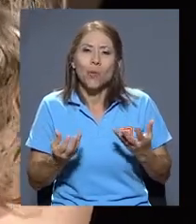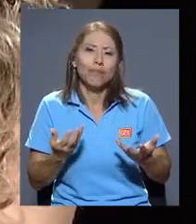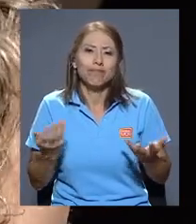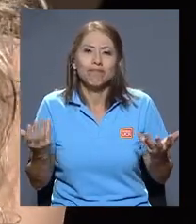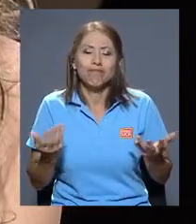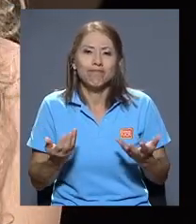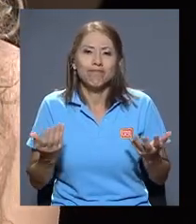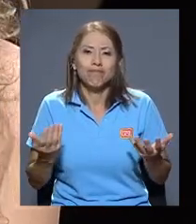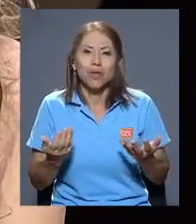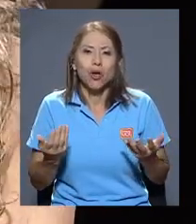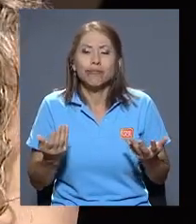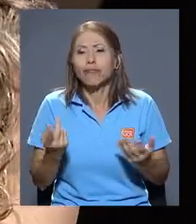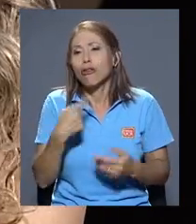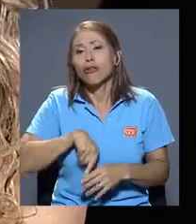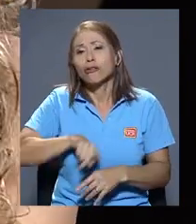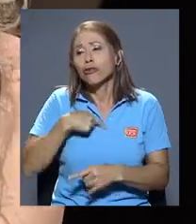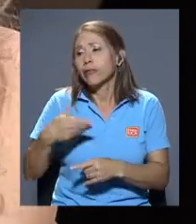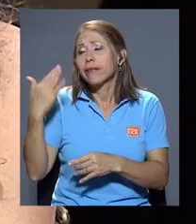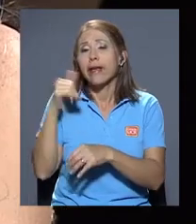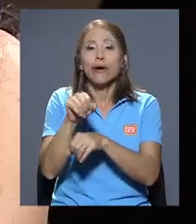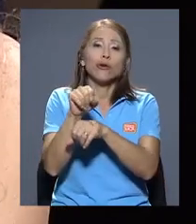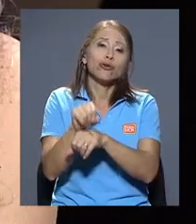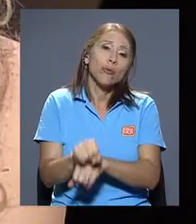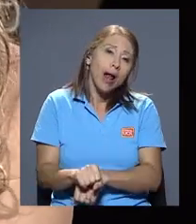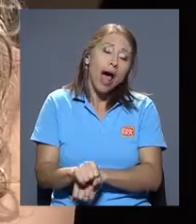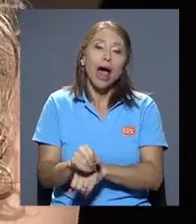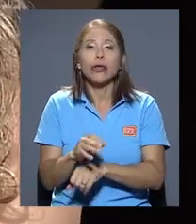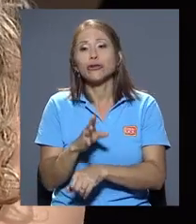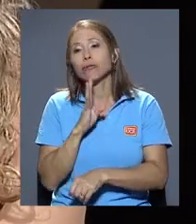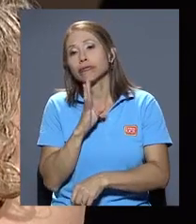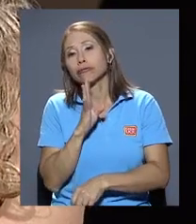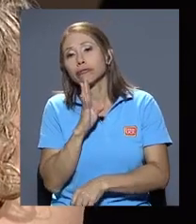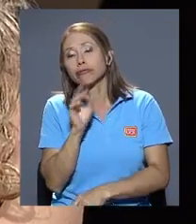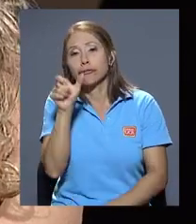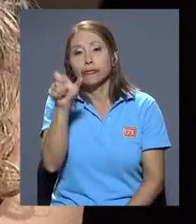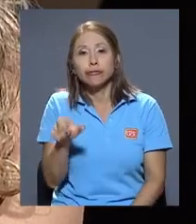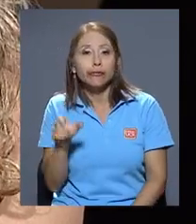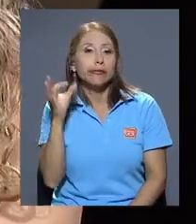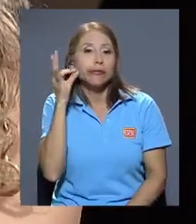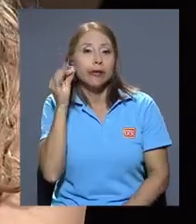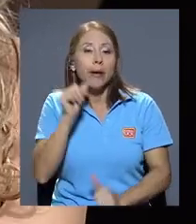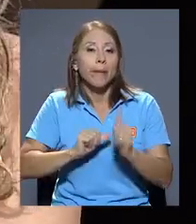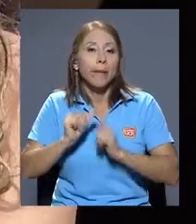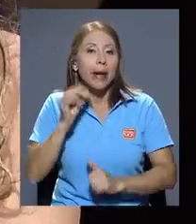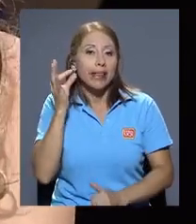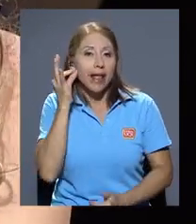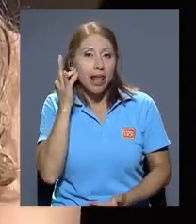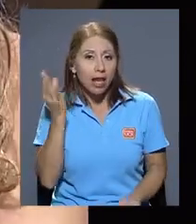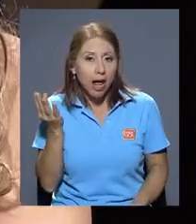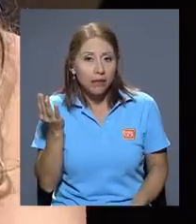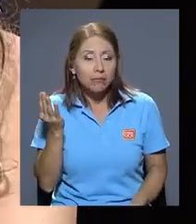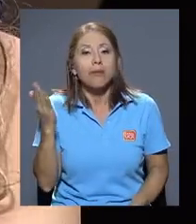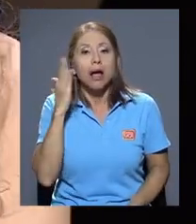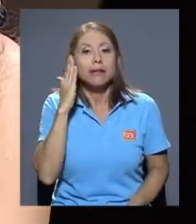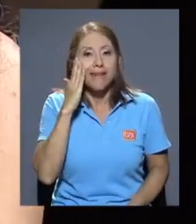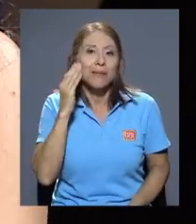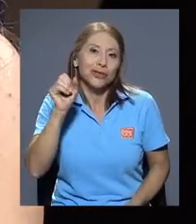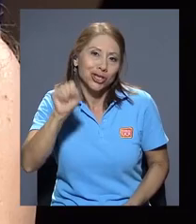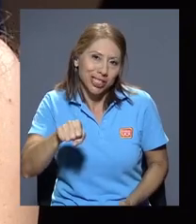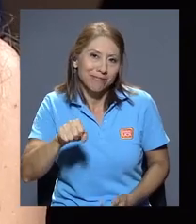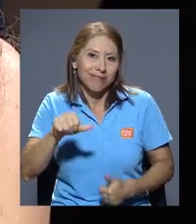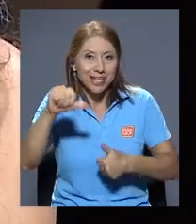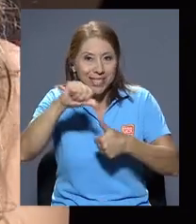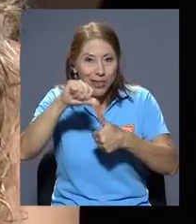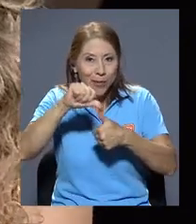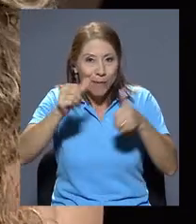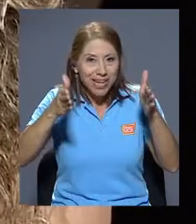como acostumbrados, uh-huh, al discurso de Magdalena, digamos, de la actriz, en el que sí, sabemos que los centroamericanos, bueno, todas las situaciones